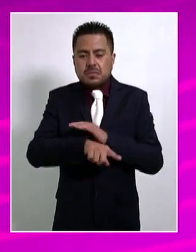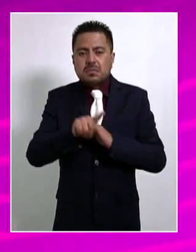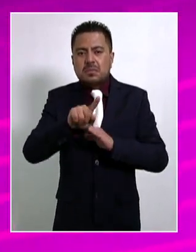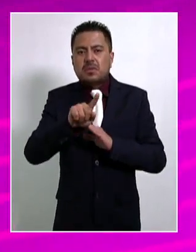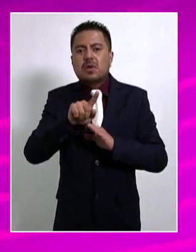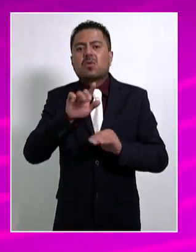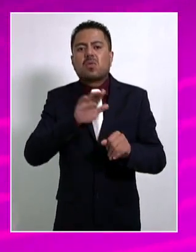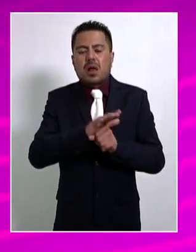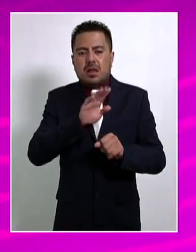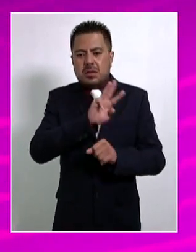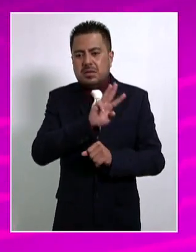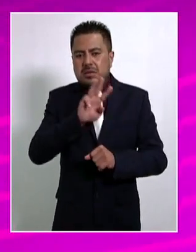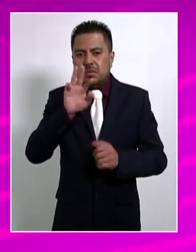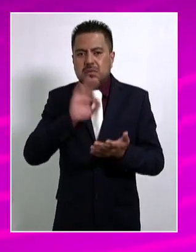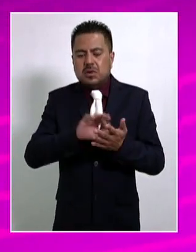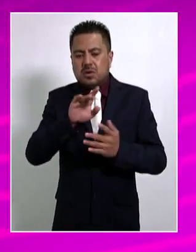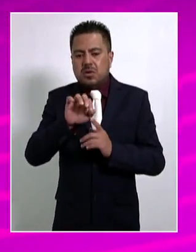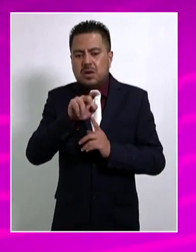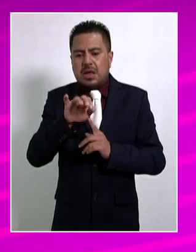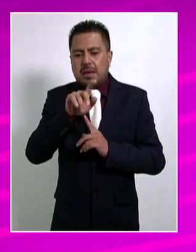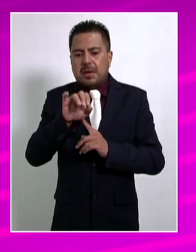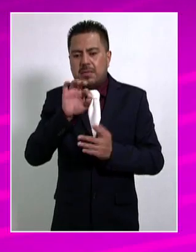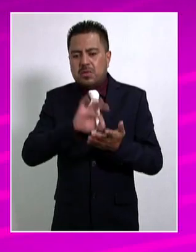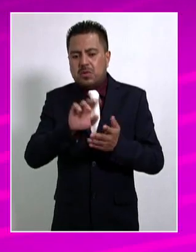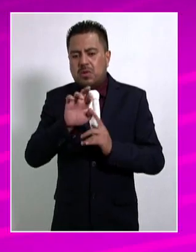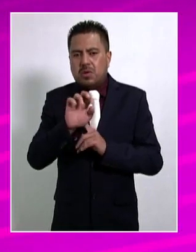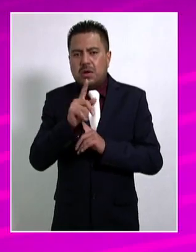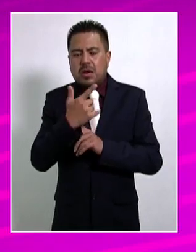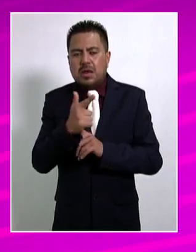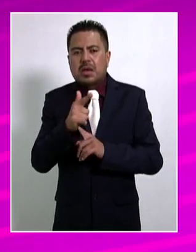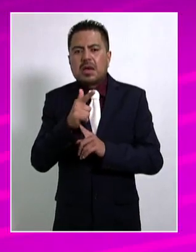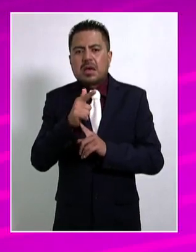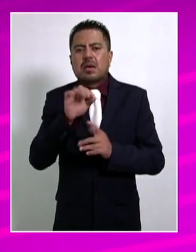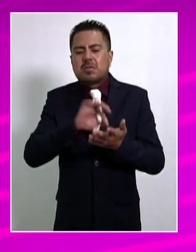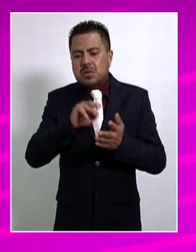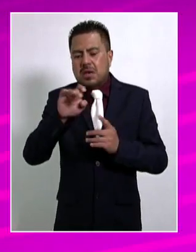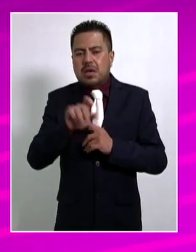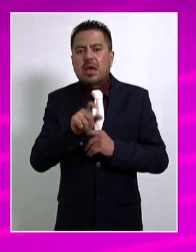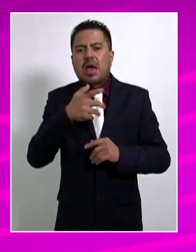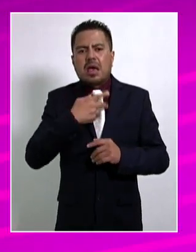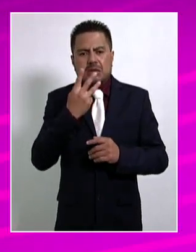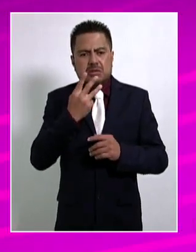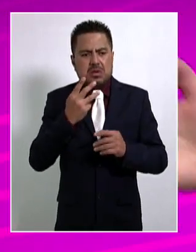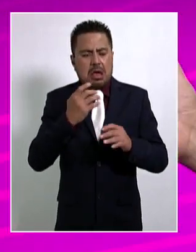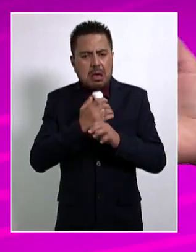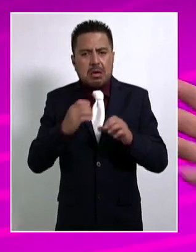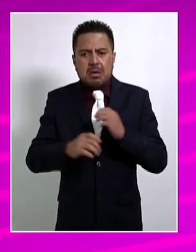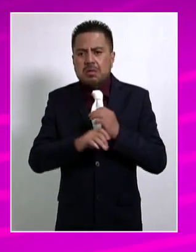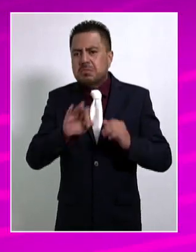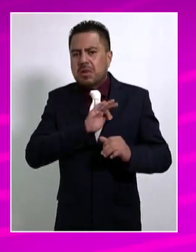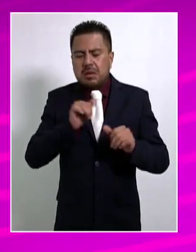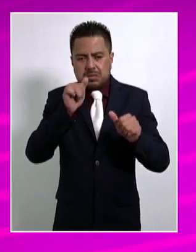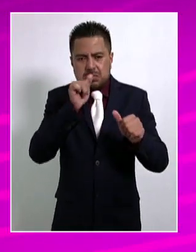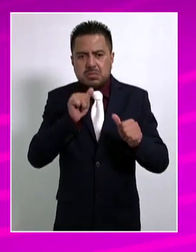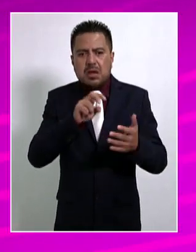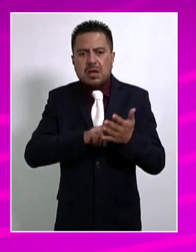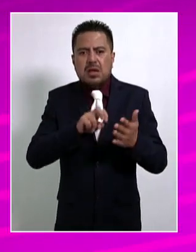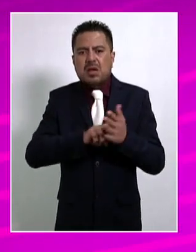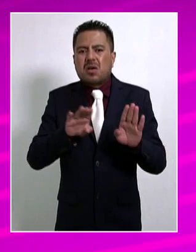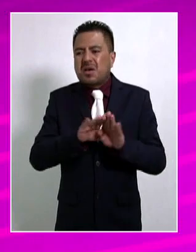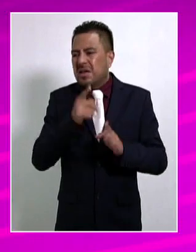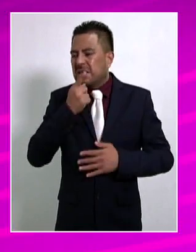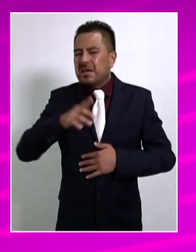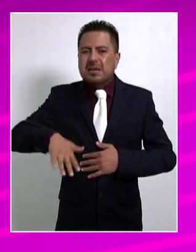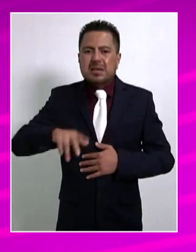de CONAPRED, conapred.org.mx. Ahí tenemos 3 recursos que les va a servir para seguirnos educando, como decía